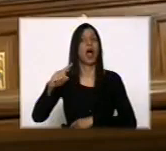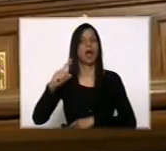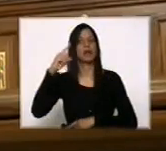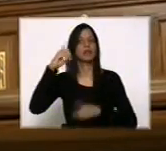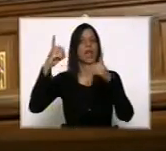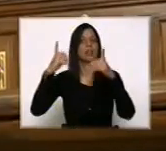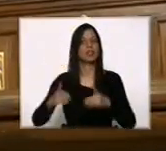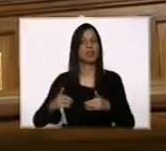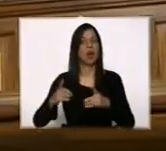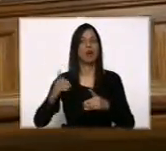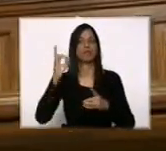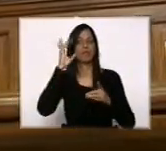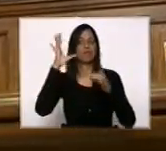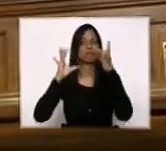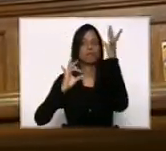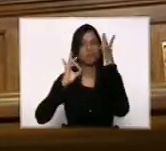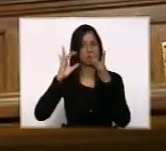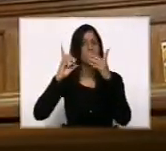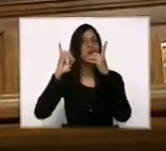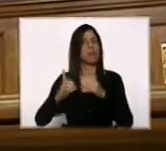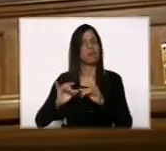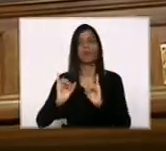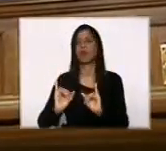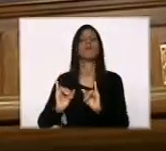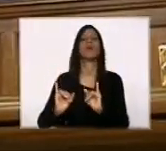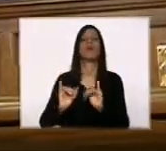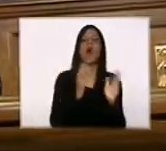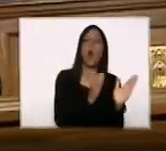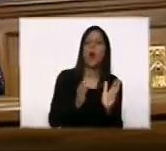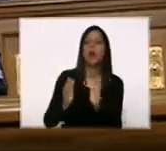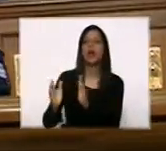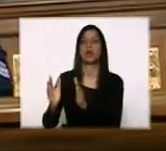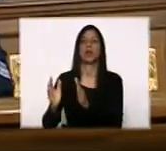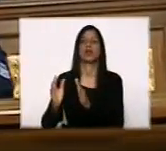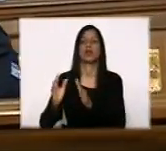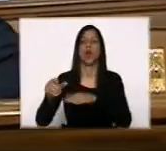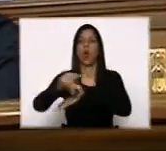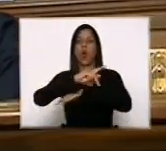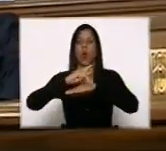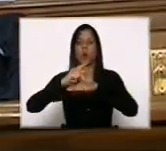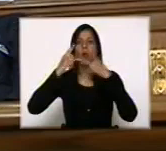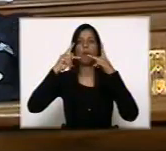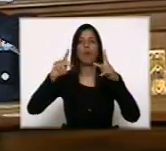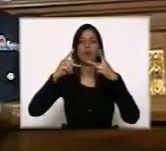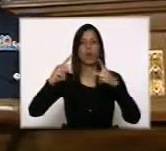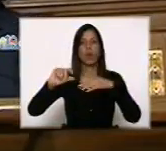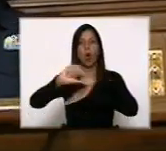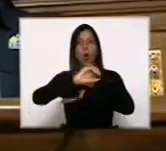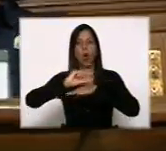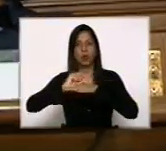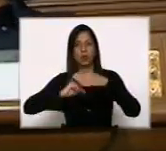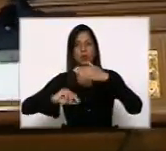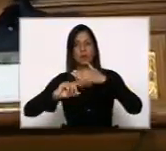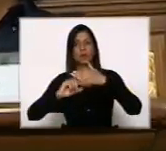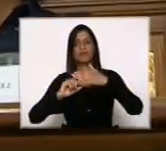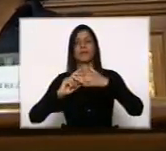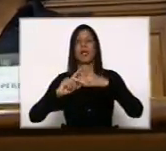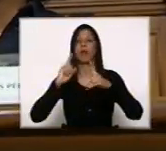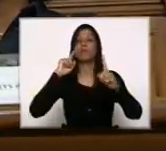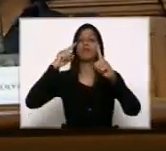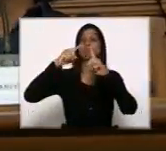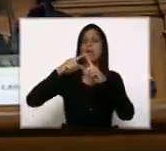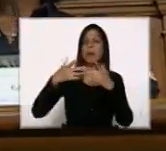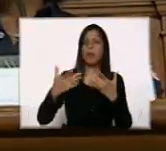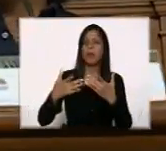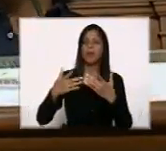medidas sobre las competencias, funcionamiento y organización de los órganos del poder público, con el objeto de alcanzar los